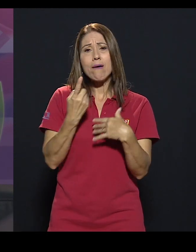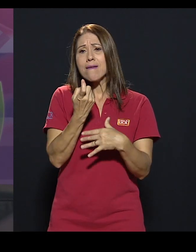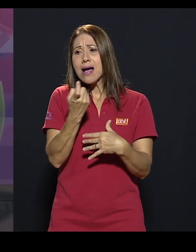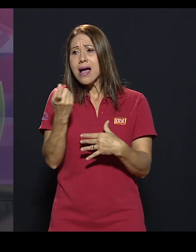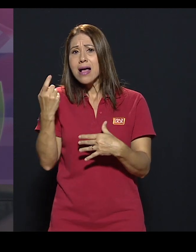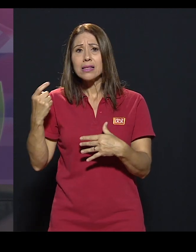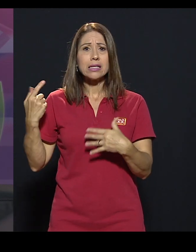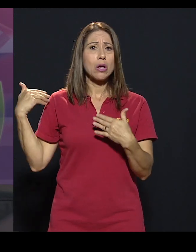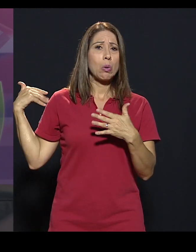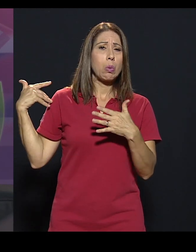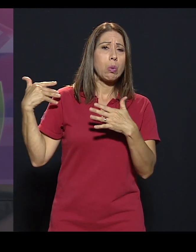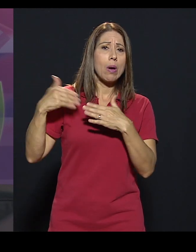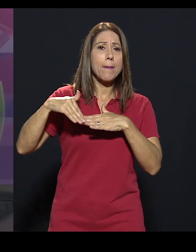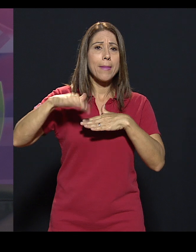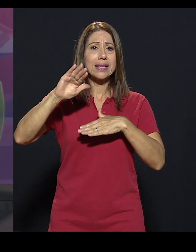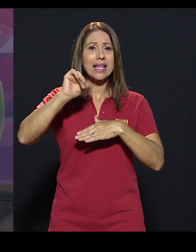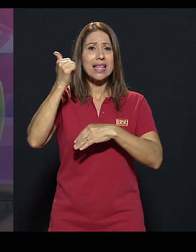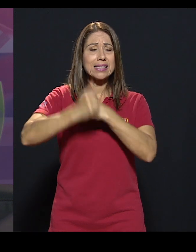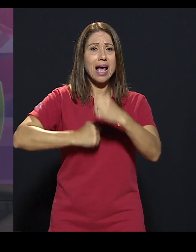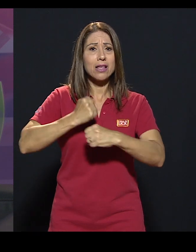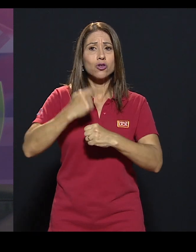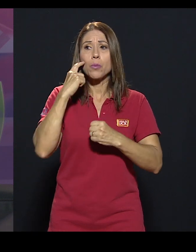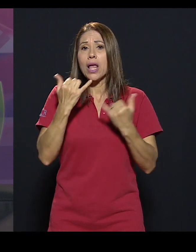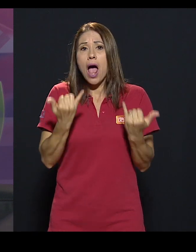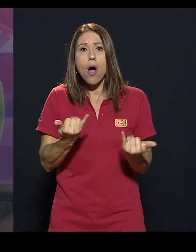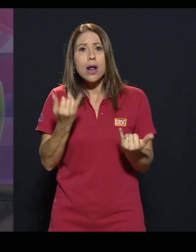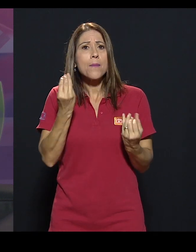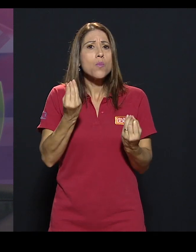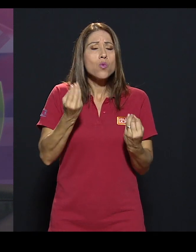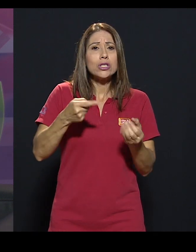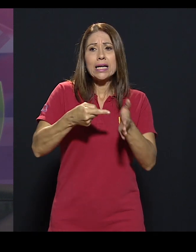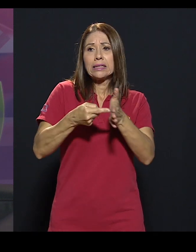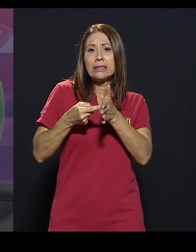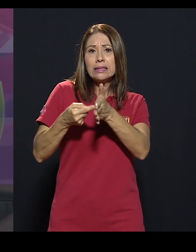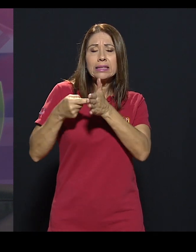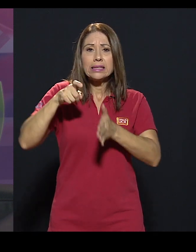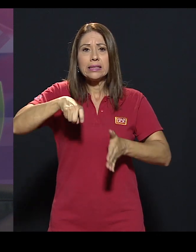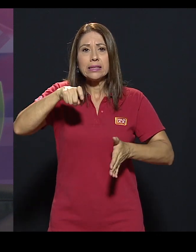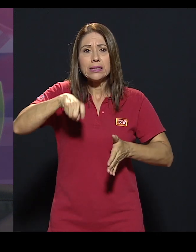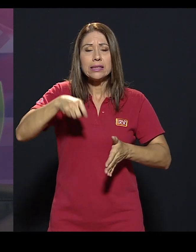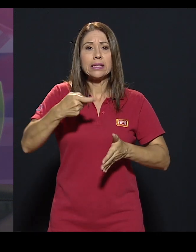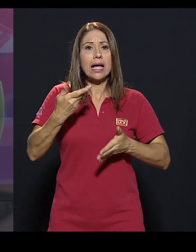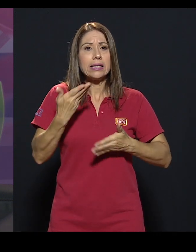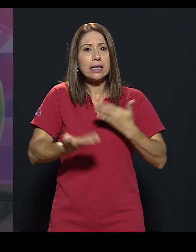10 años porque la demanda es tan grande, ¿verdad? Y no hemos podido,